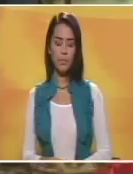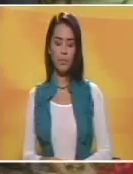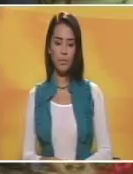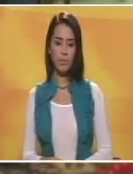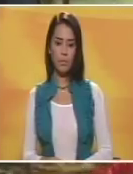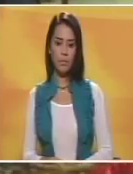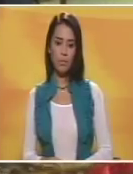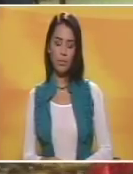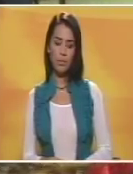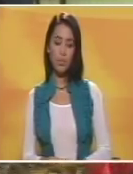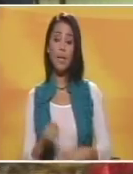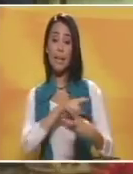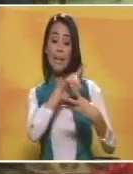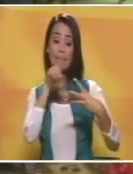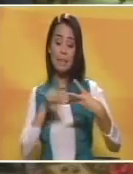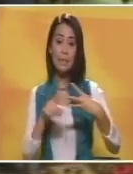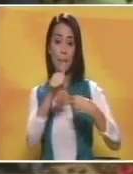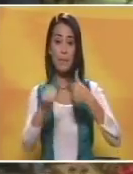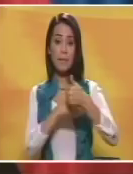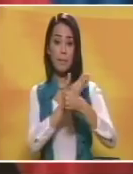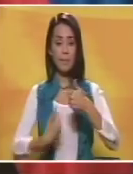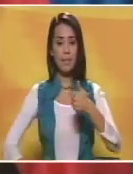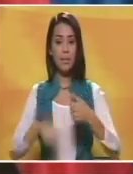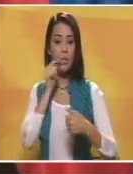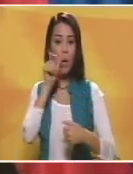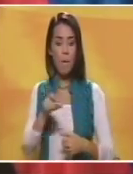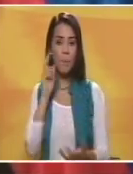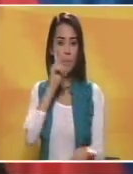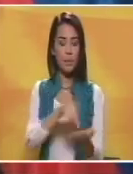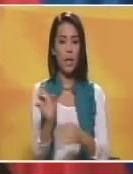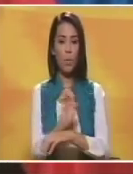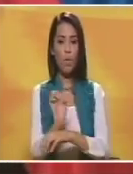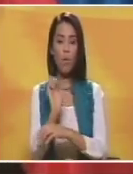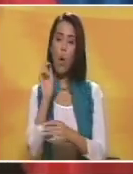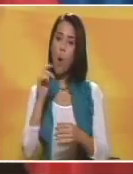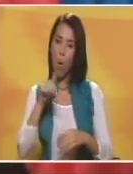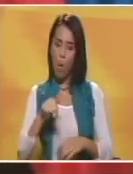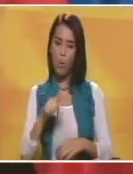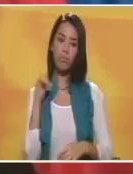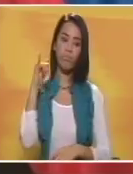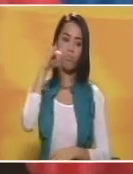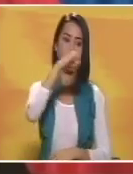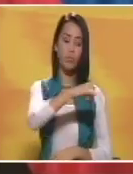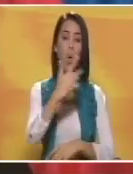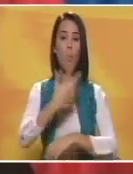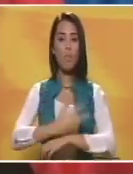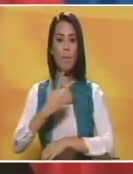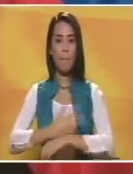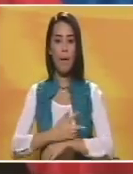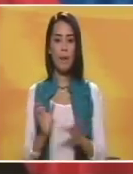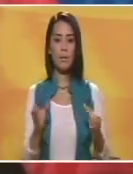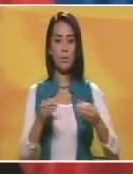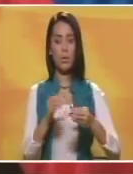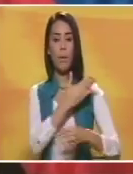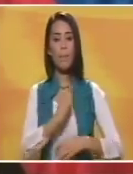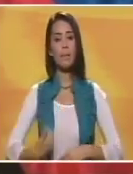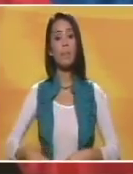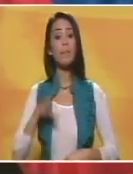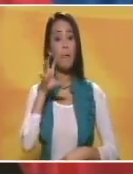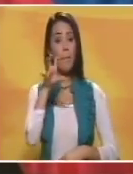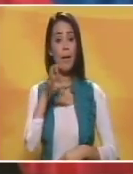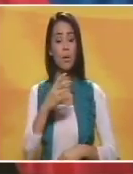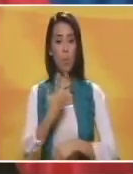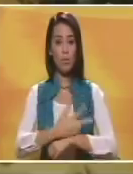Pence, quien es el tercer vicepresidente de su nación en visitar Ecuador, viajará hoy mismo a Guatemala, donde se reunirá con el mandatario